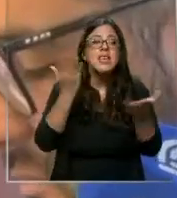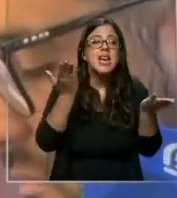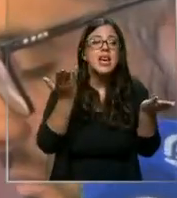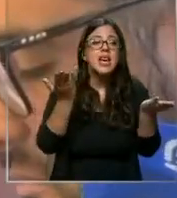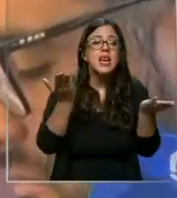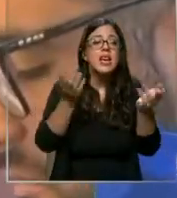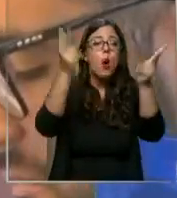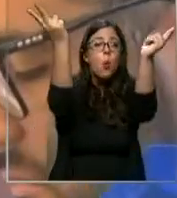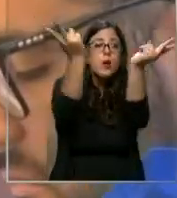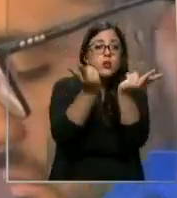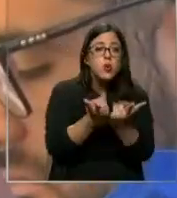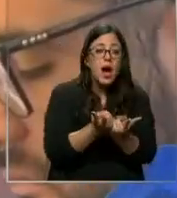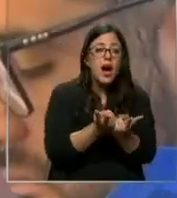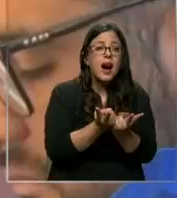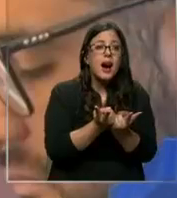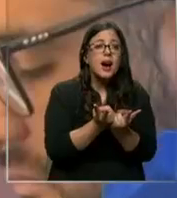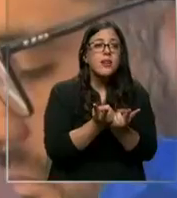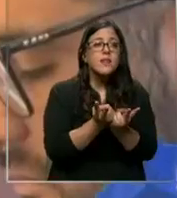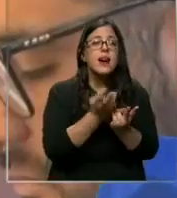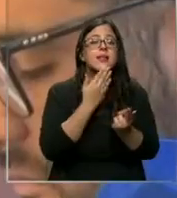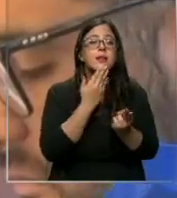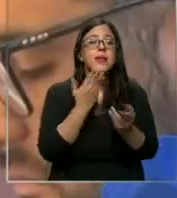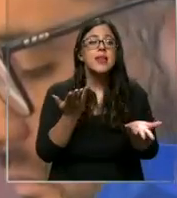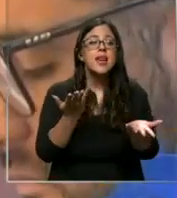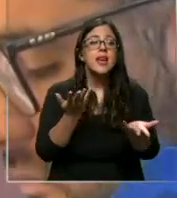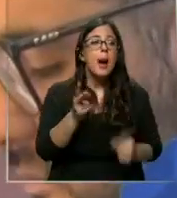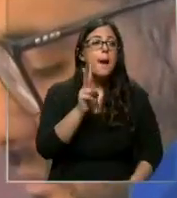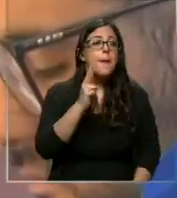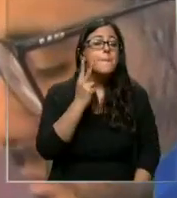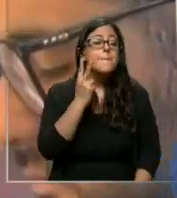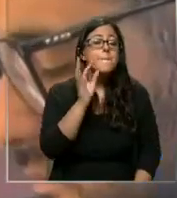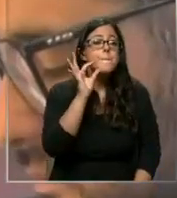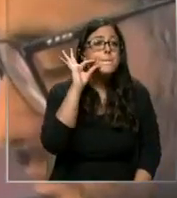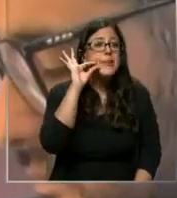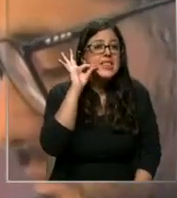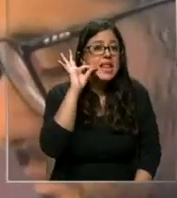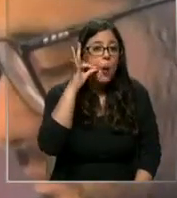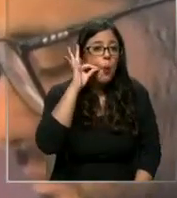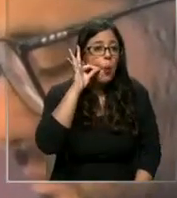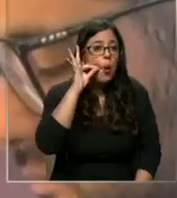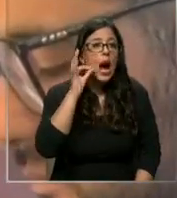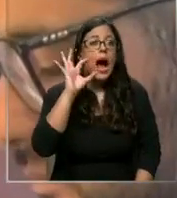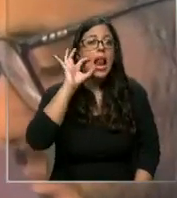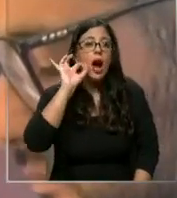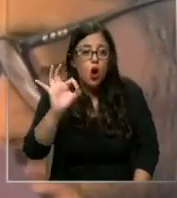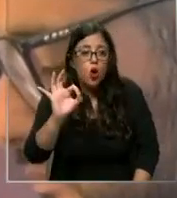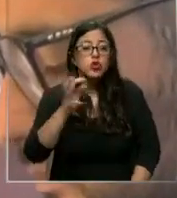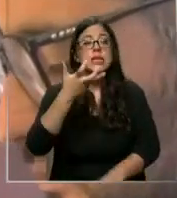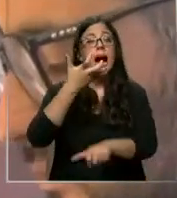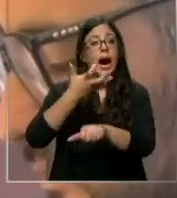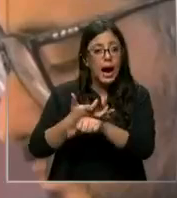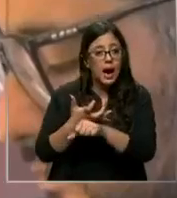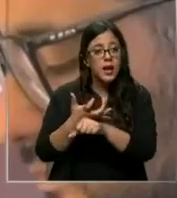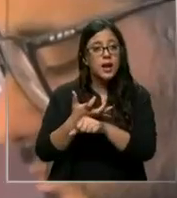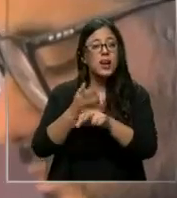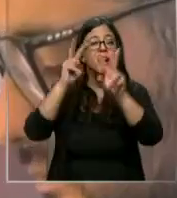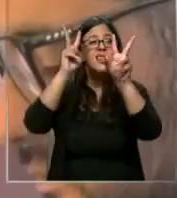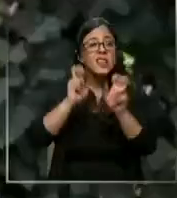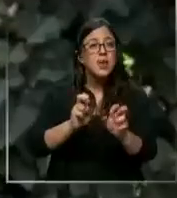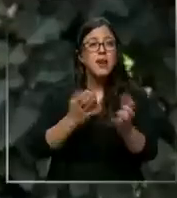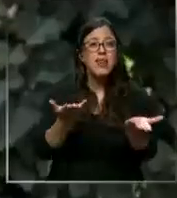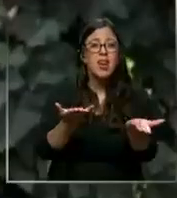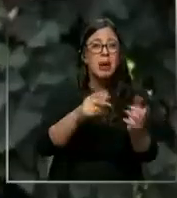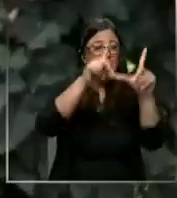zonas de Vitacura y Las Condes también ocurre. Es parte de lo que estamos viviendo hoy día, el debilitamiento del cumplimiento de la